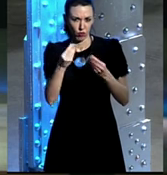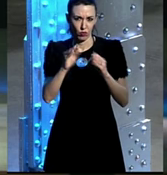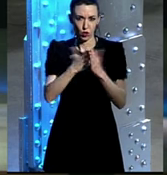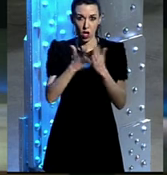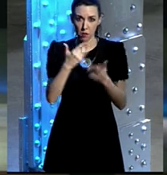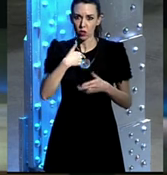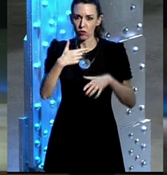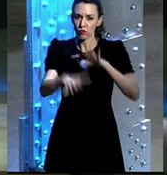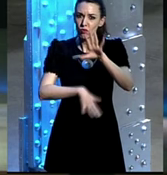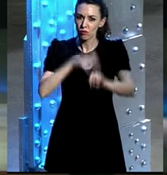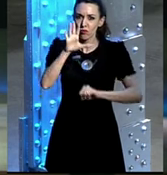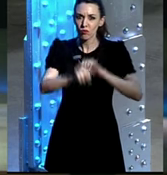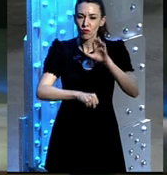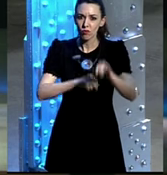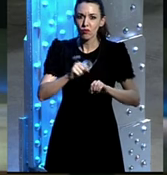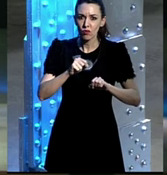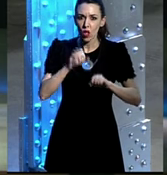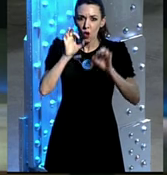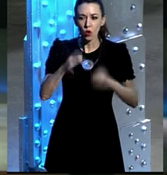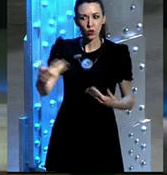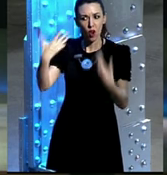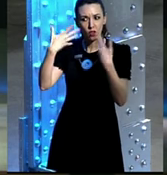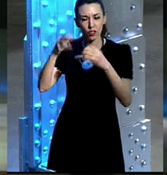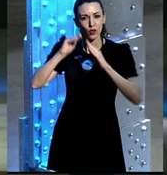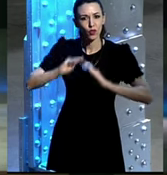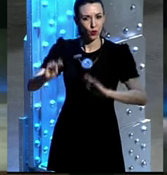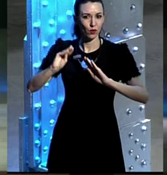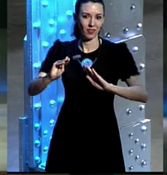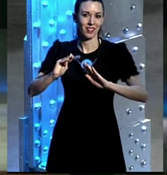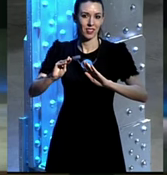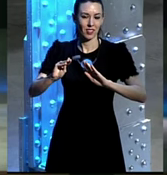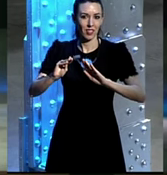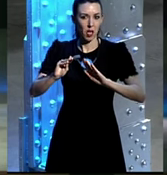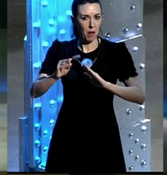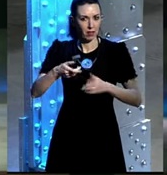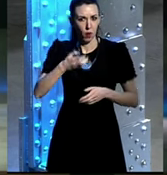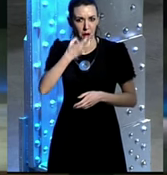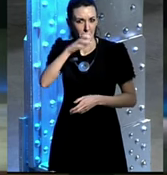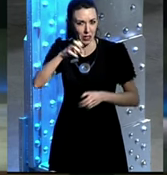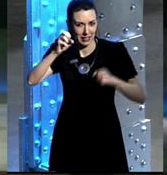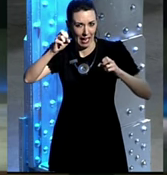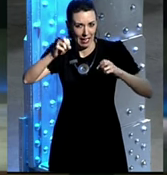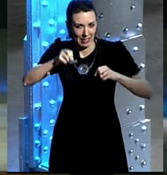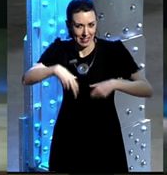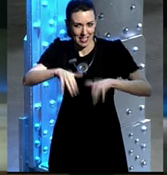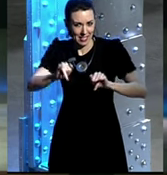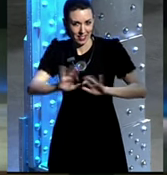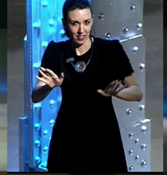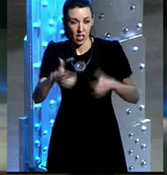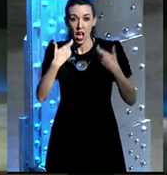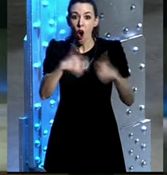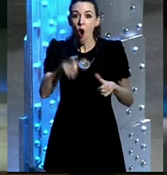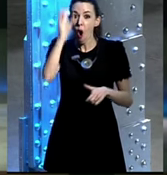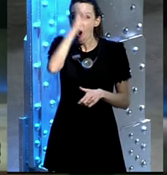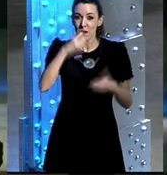que yo he comprado son precisamente sugerencias suyas y no tengo ninguna queja. Sección de opinión